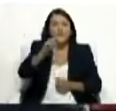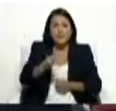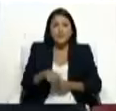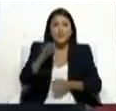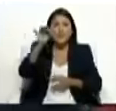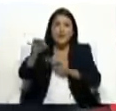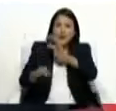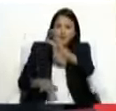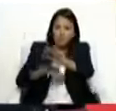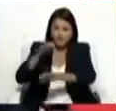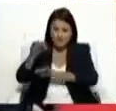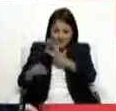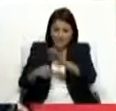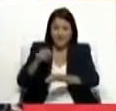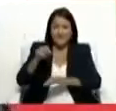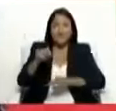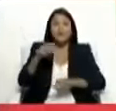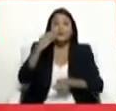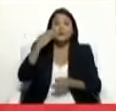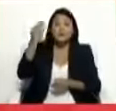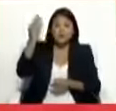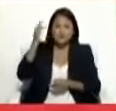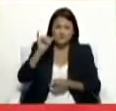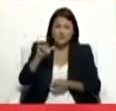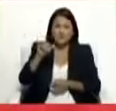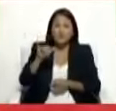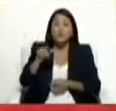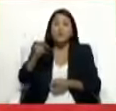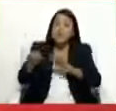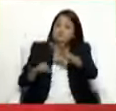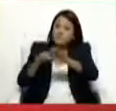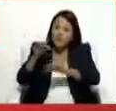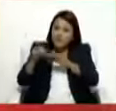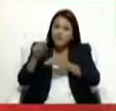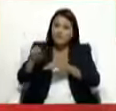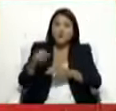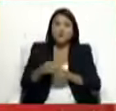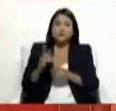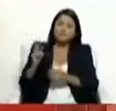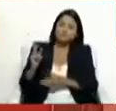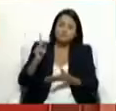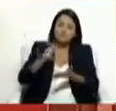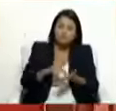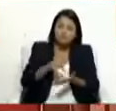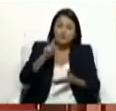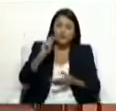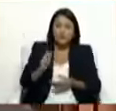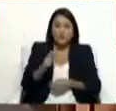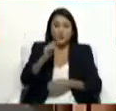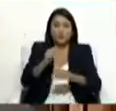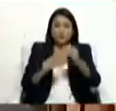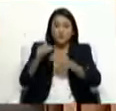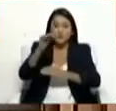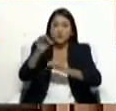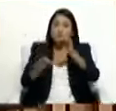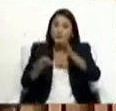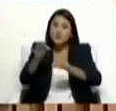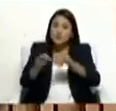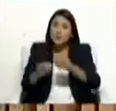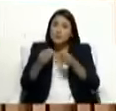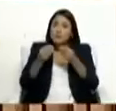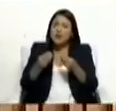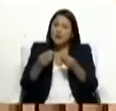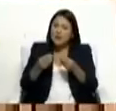el diputado Jorge Rodríguez que han venido hasta el Tribunal Supremo de Justicia para